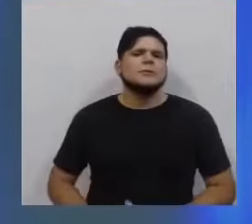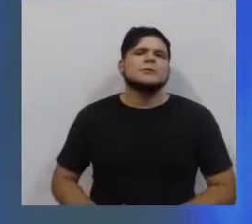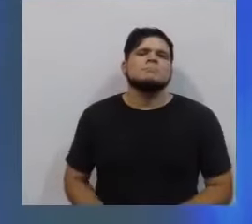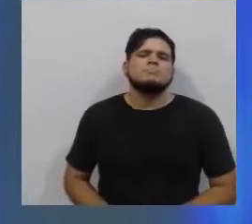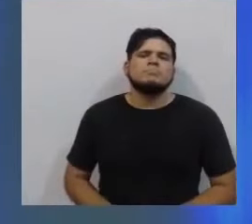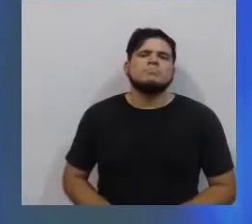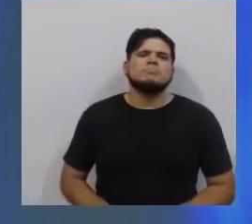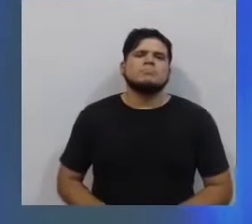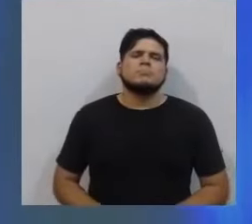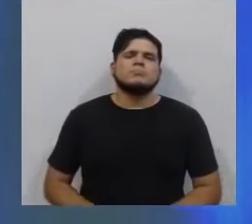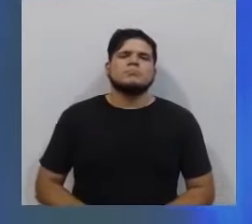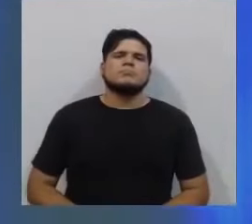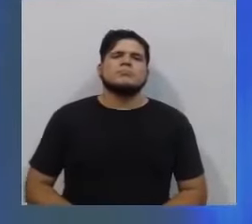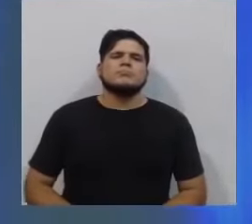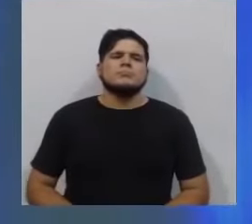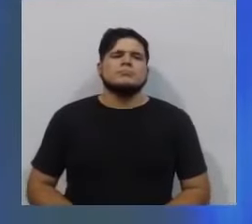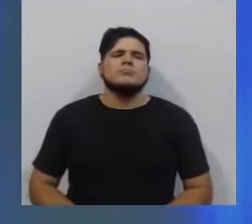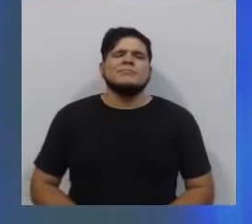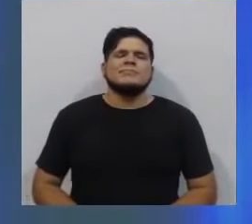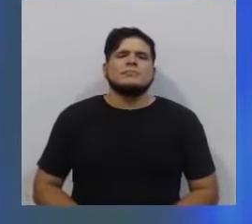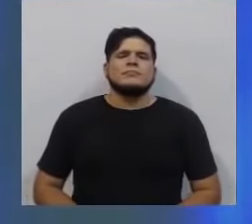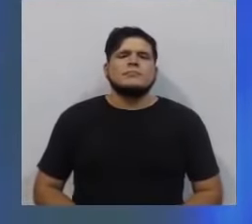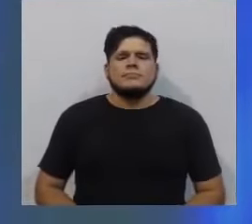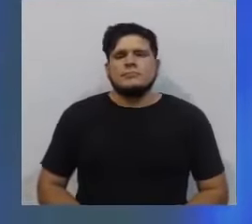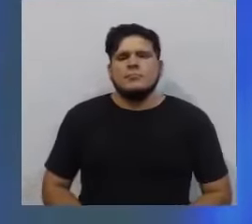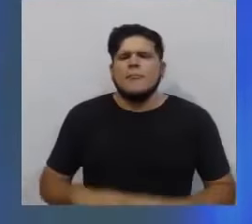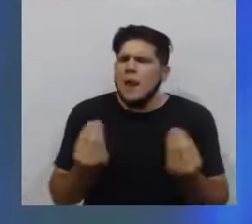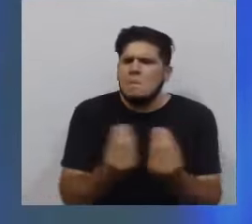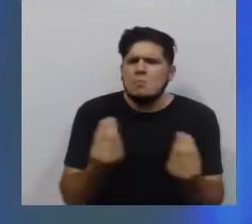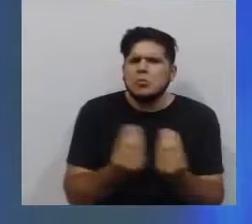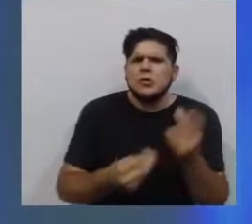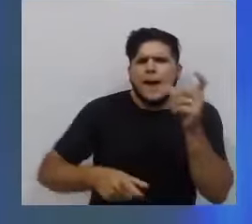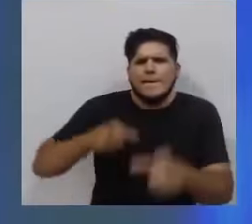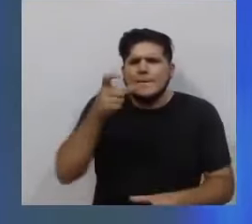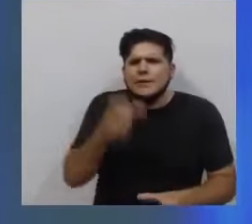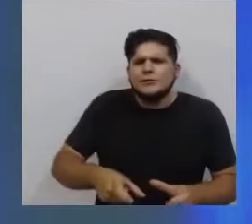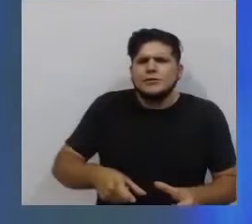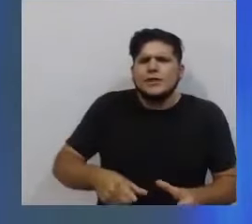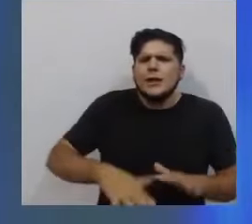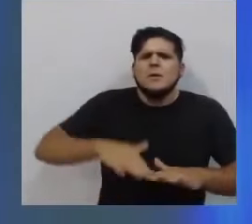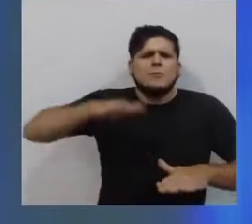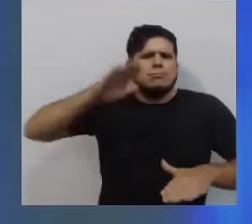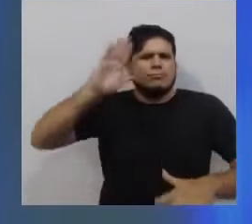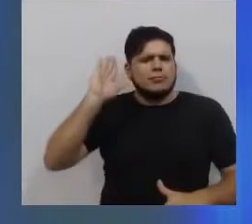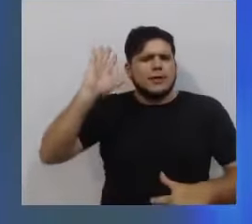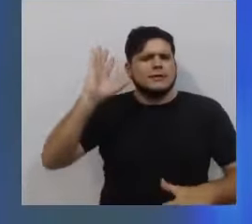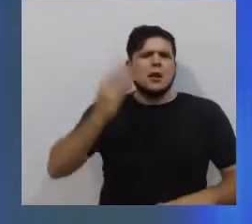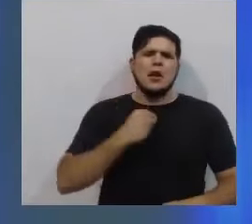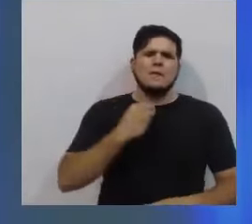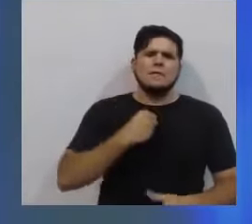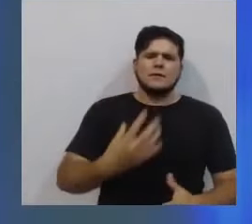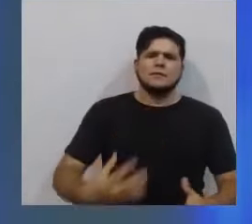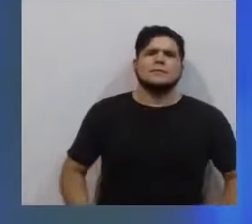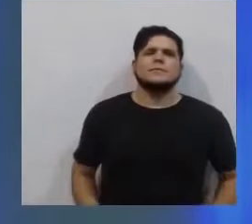desarrollan y me doy cuenta como van creciendo en las cosas de dios seguramente usted es bendecido cuando yo